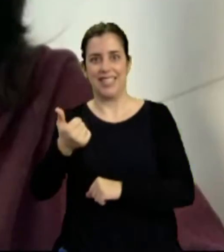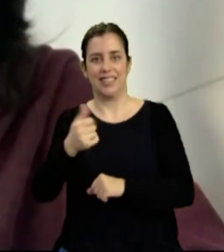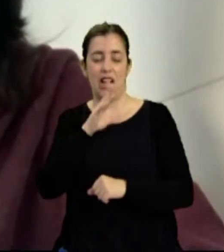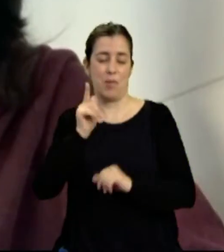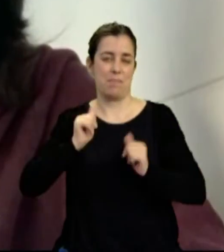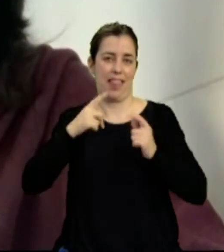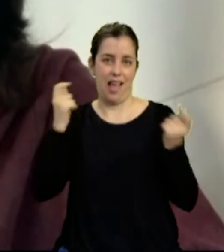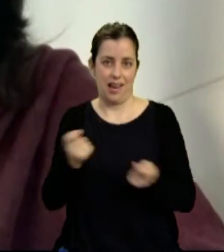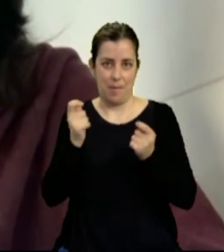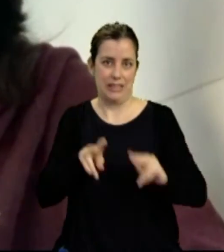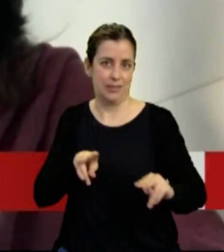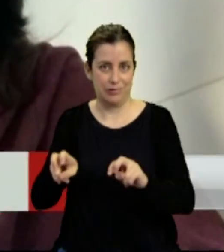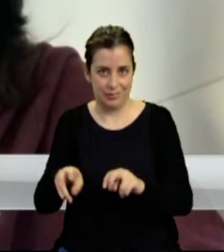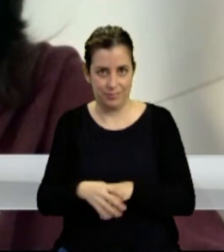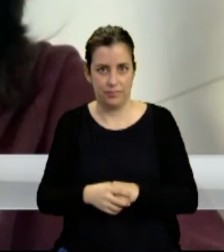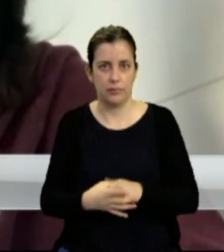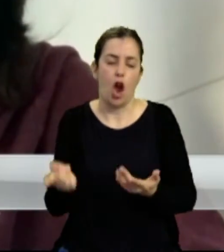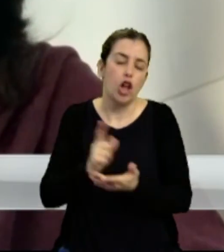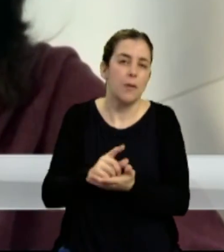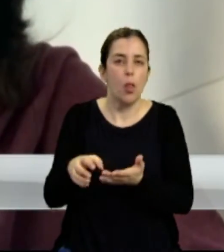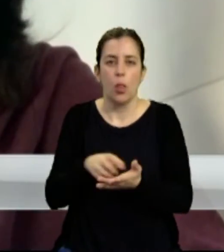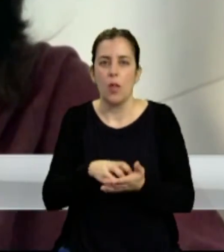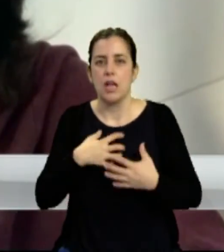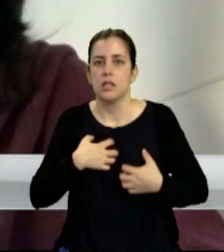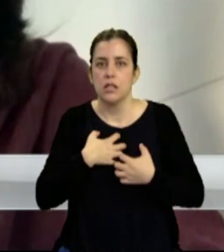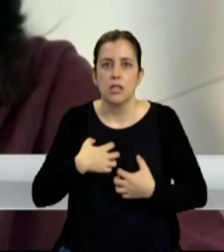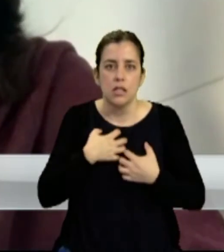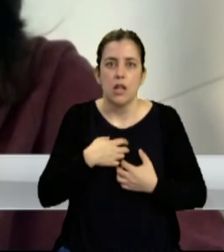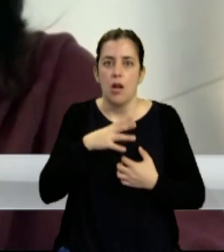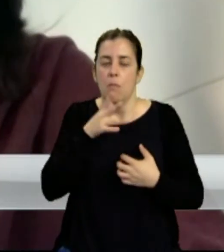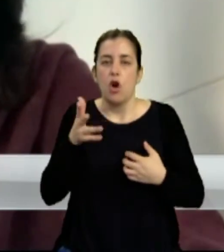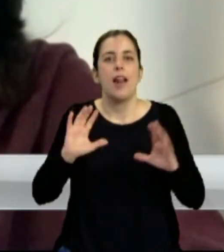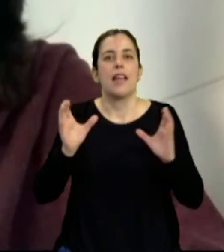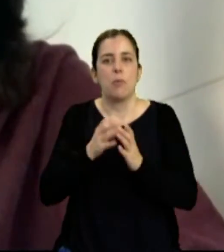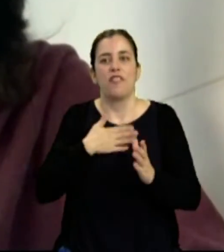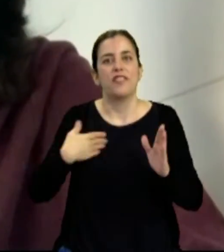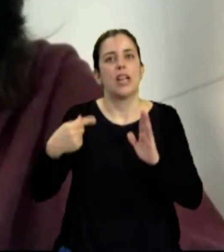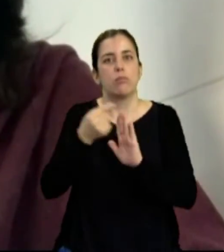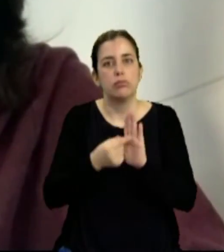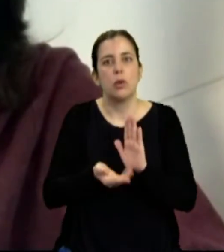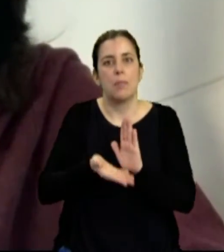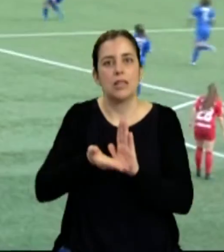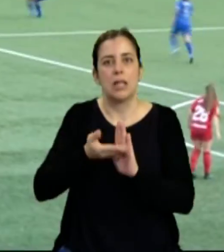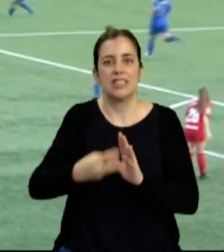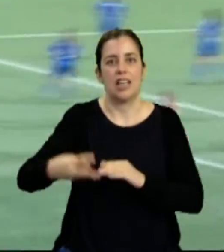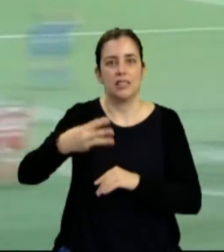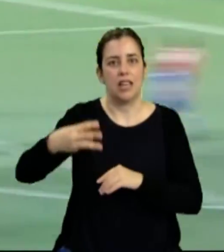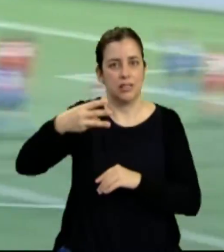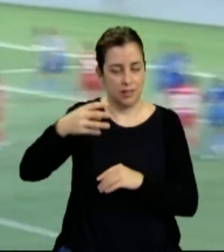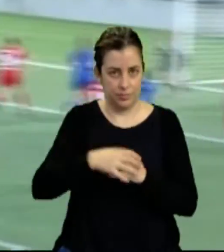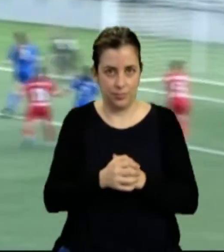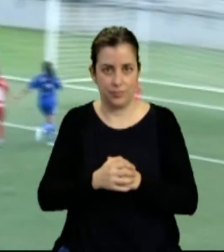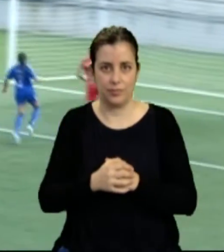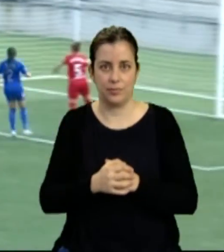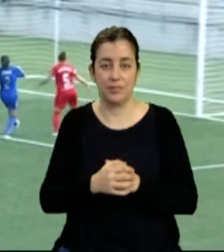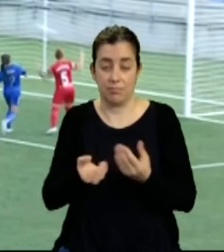campaña. Empiezan otra vez un poco esas dudas, ¿no? Esa ansiedad que tenía el equipo por empezar a sumar victorias, para sumar de 3 en 3. Lo expresaba la